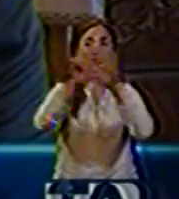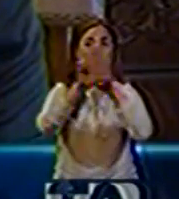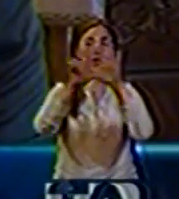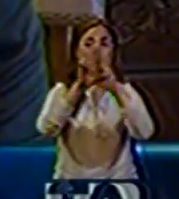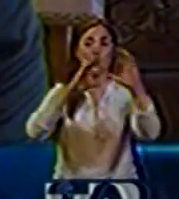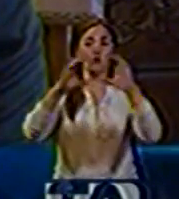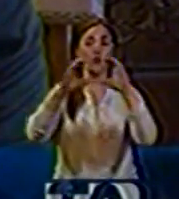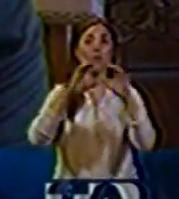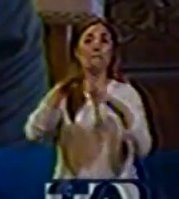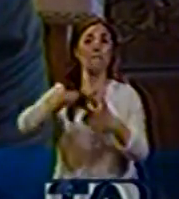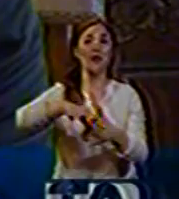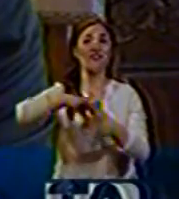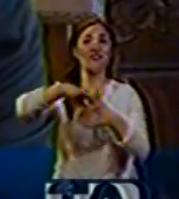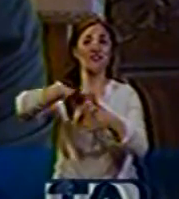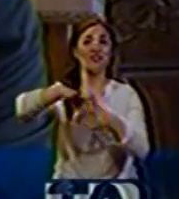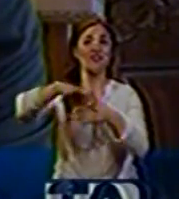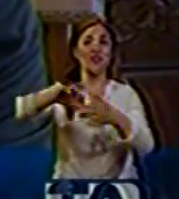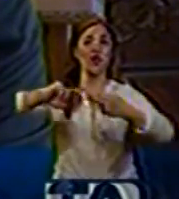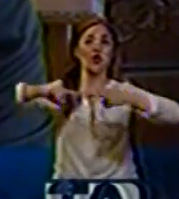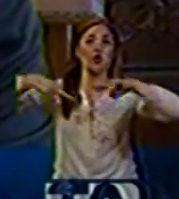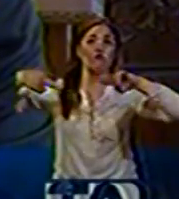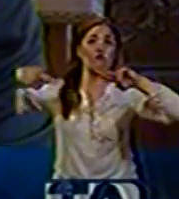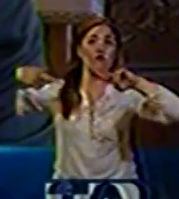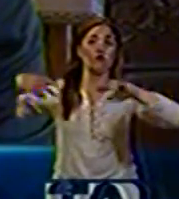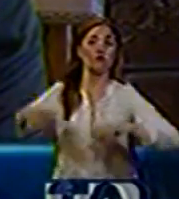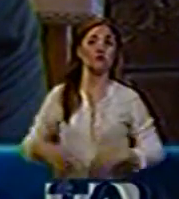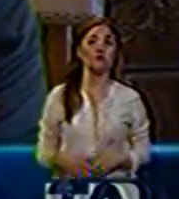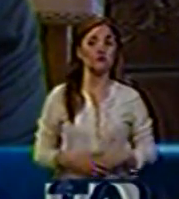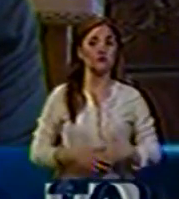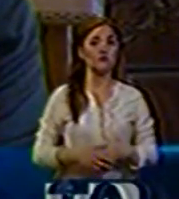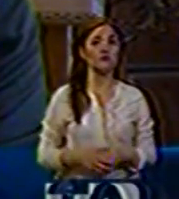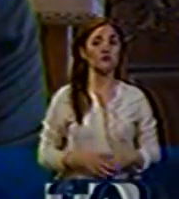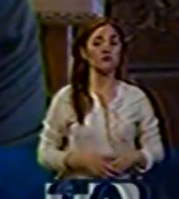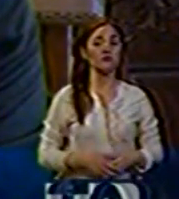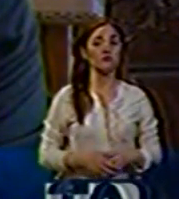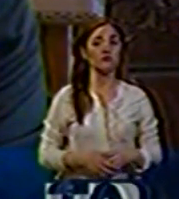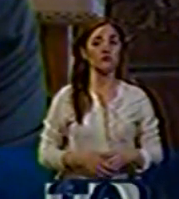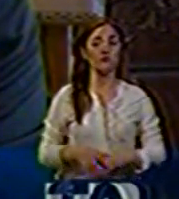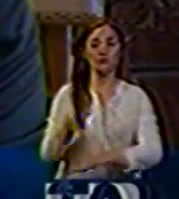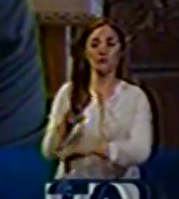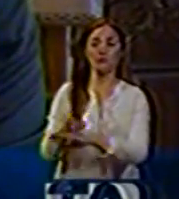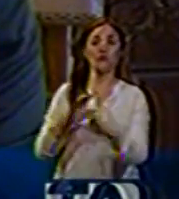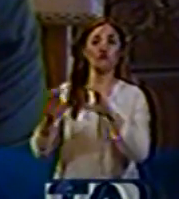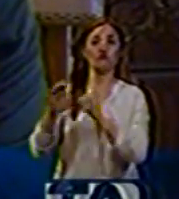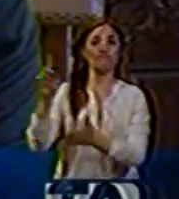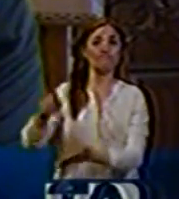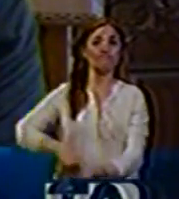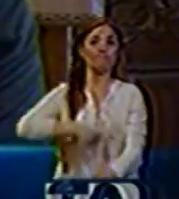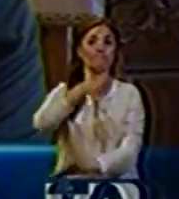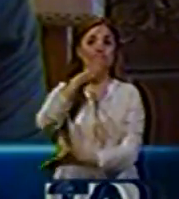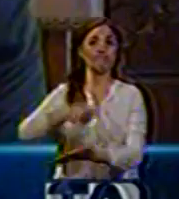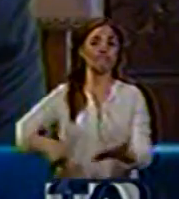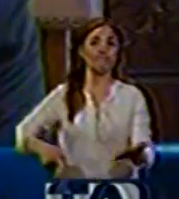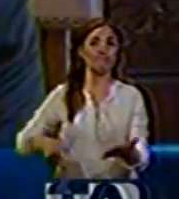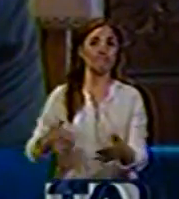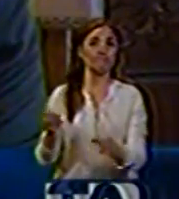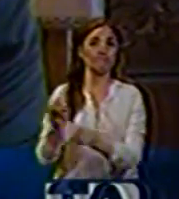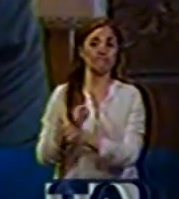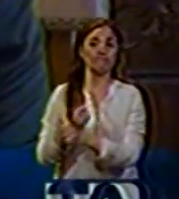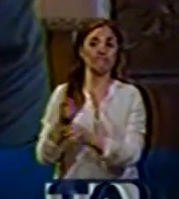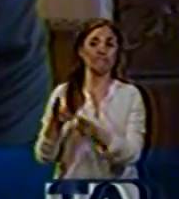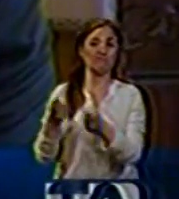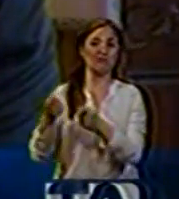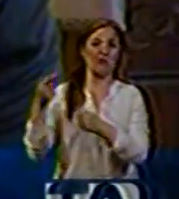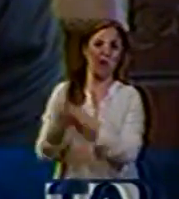de Comunicación, las reformas que enviamos, que suprime la Superintendencia de Comunicación, que la aumente prácticamente